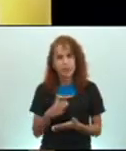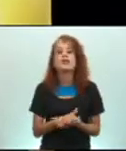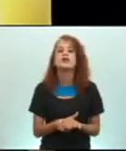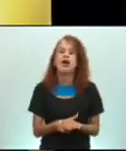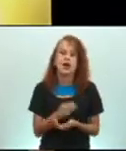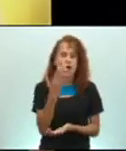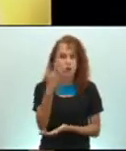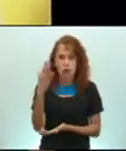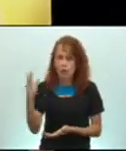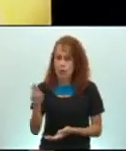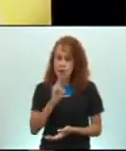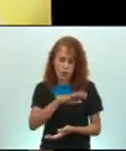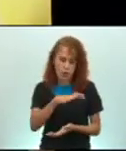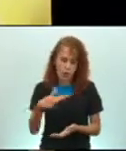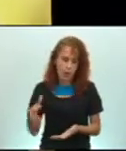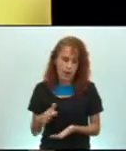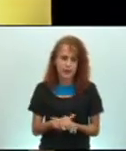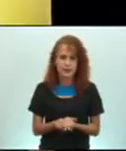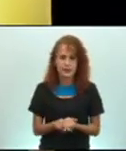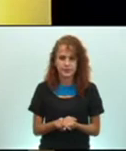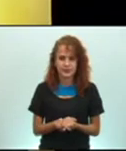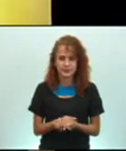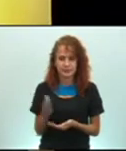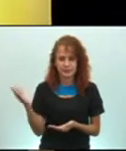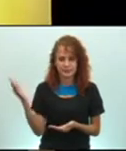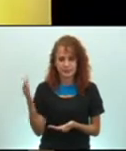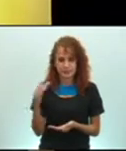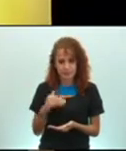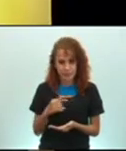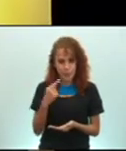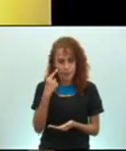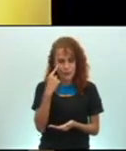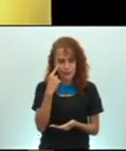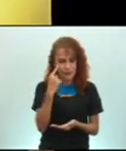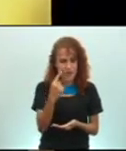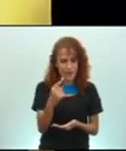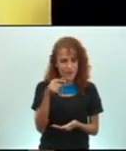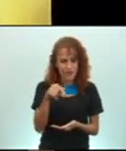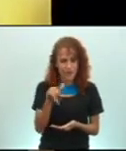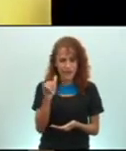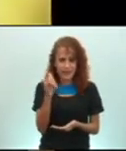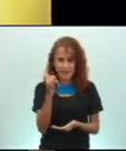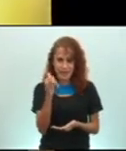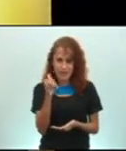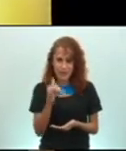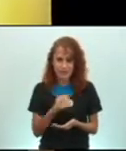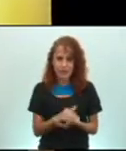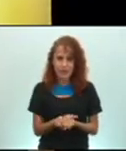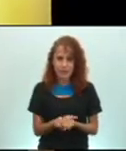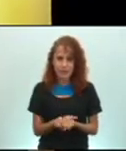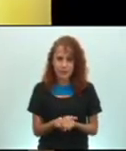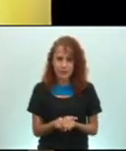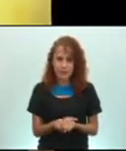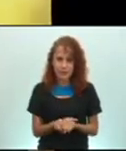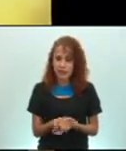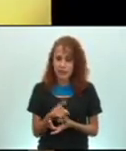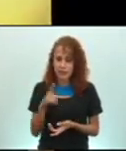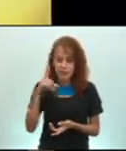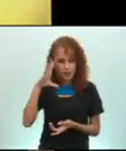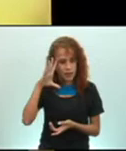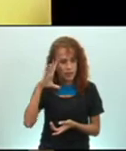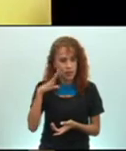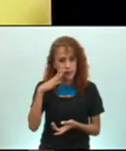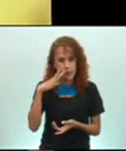en este estado insular. Les propongo entonces observar este material que resulta